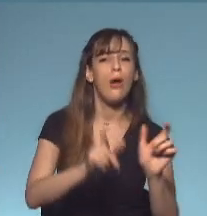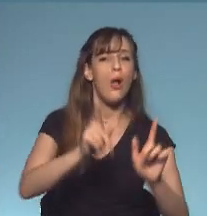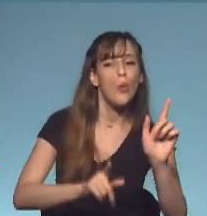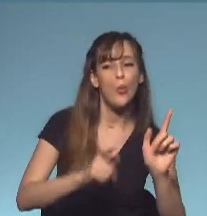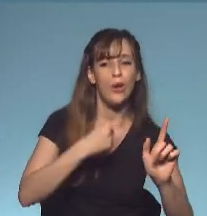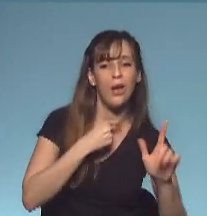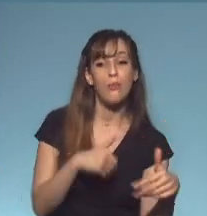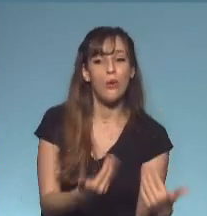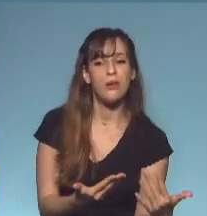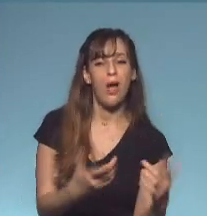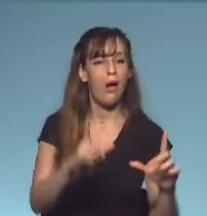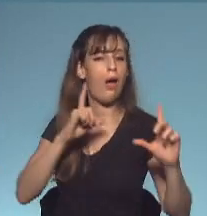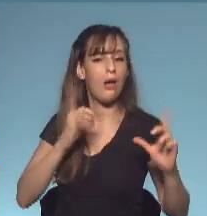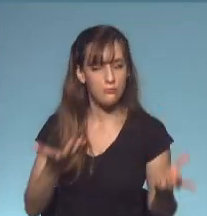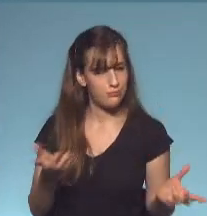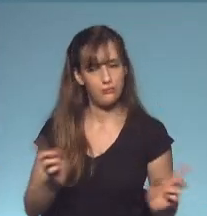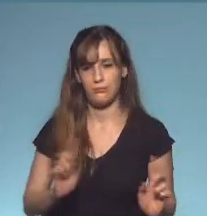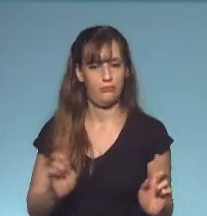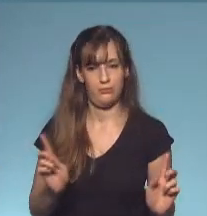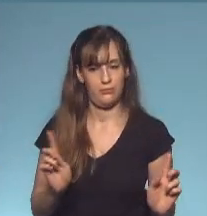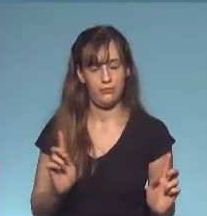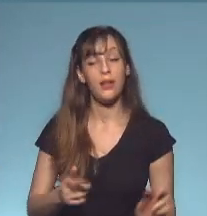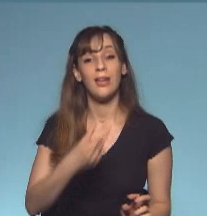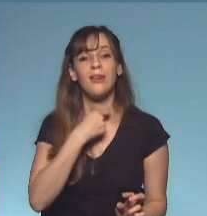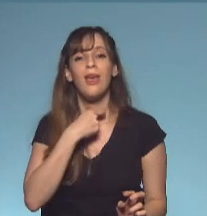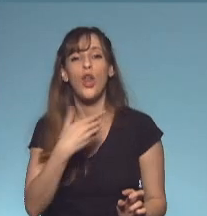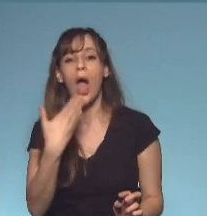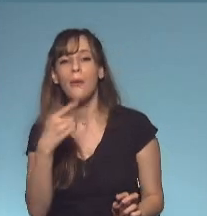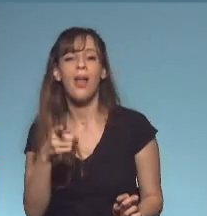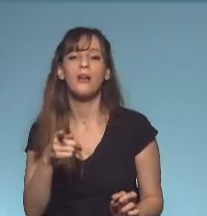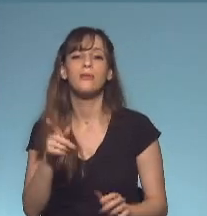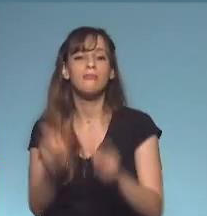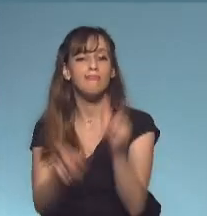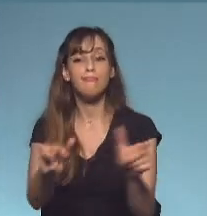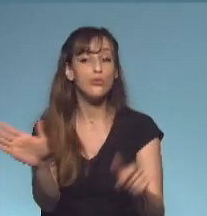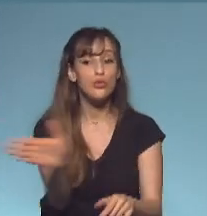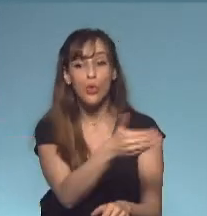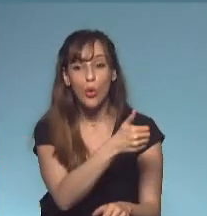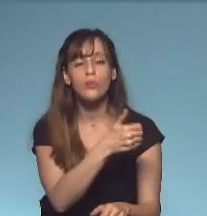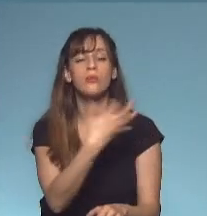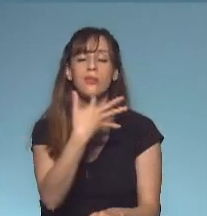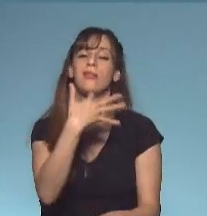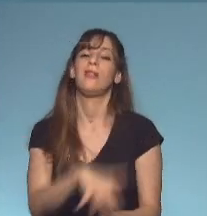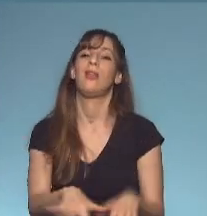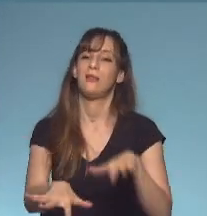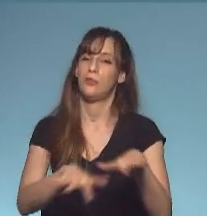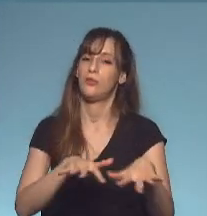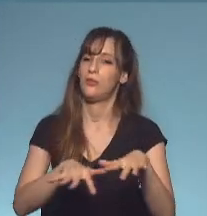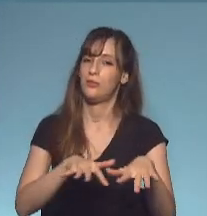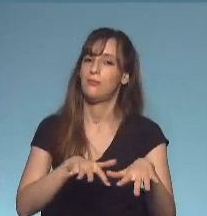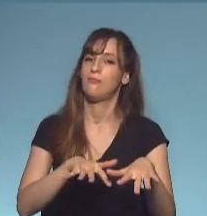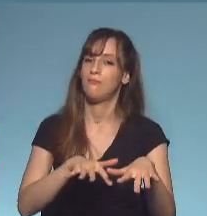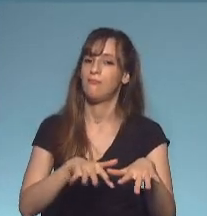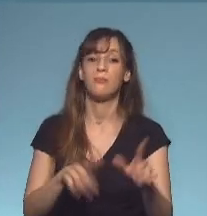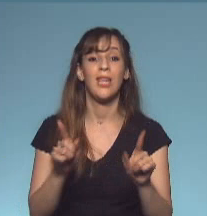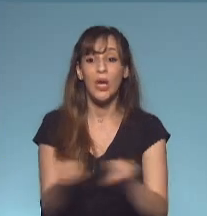sacar provecho, pero sí quiero hablarle a todos aquellos que entienden la situación, que al igual